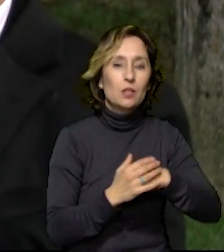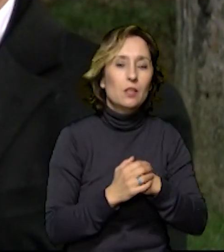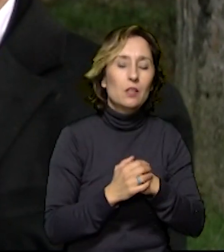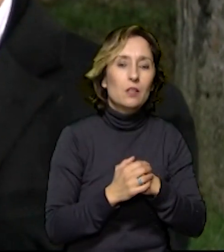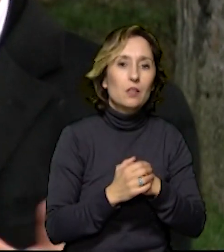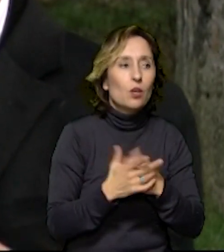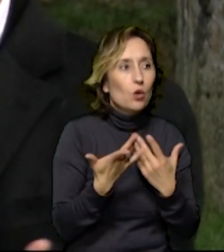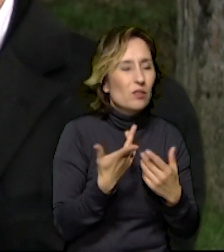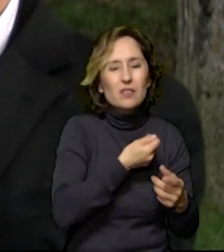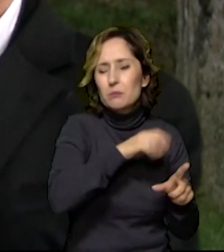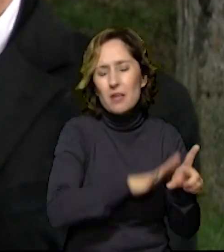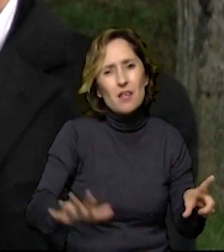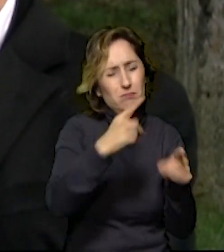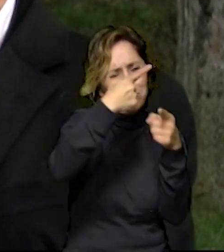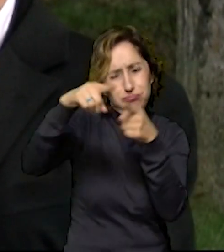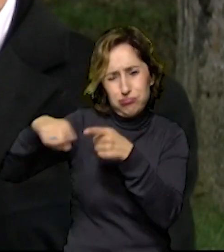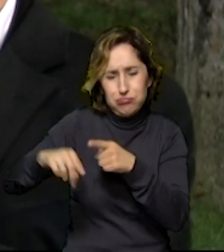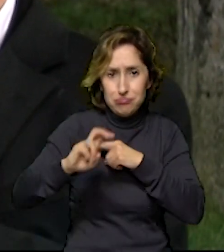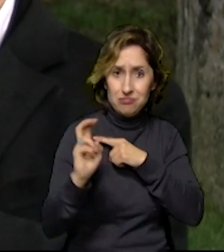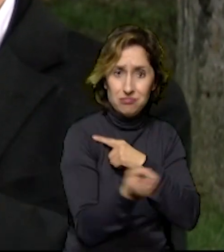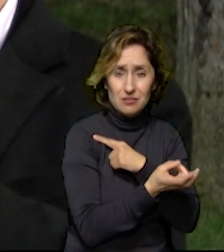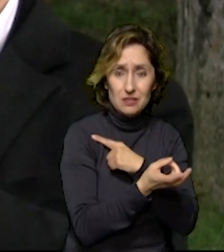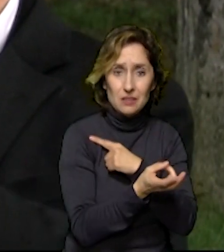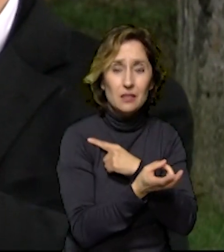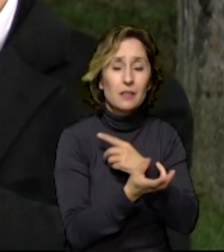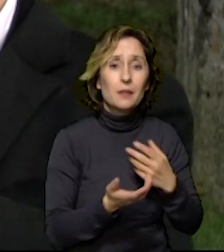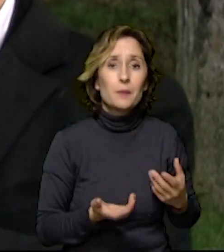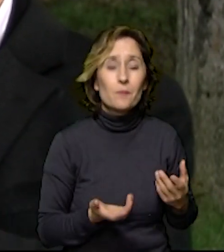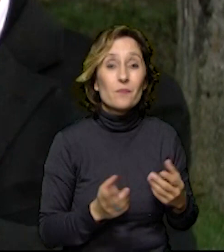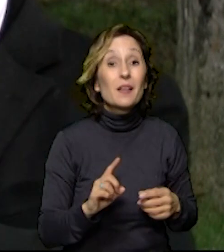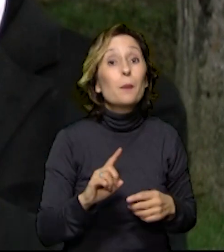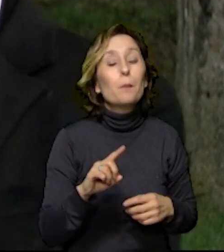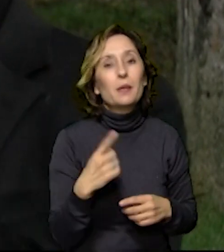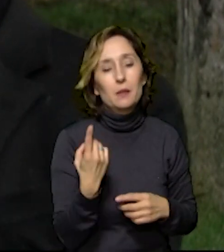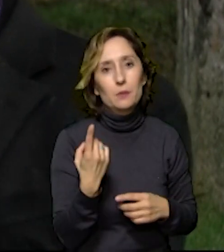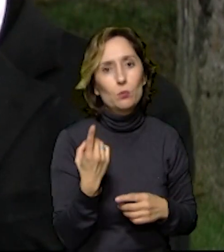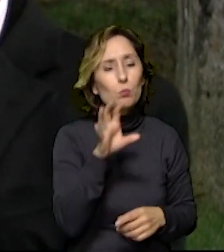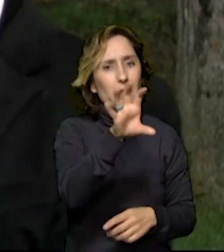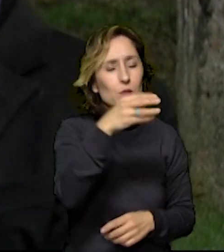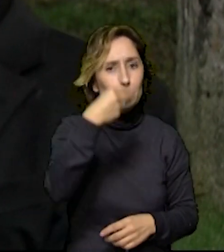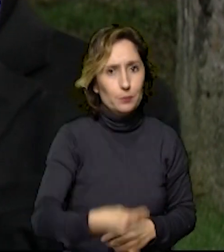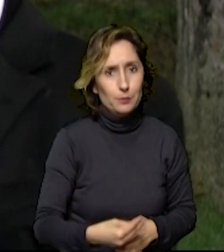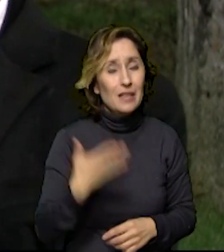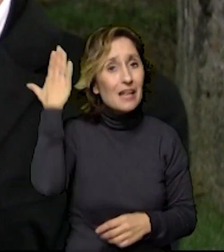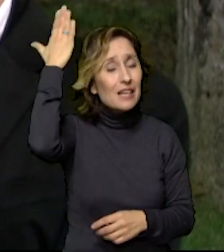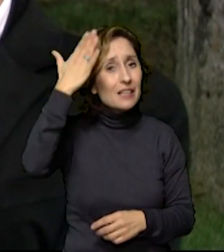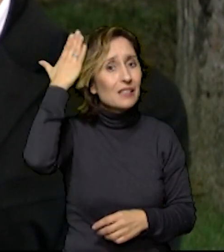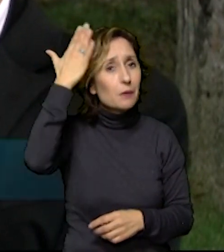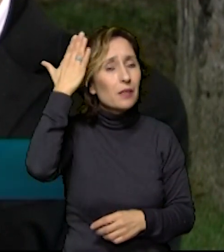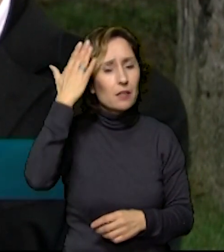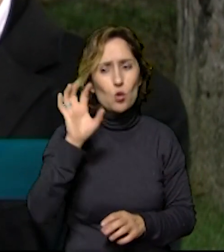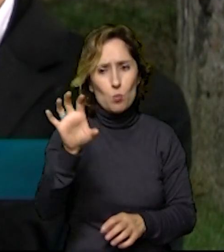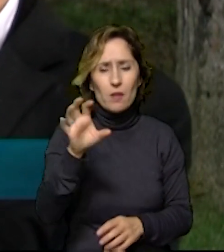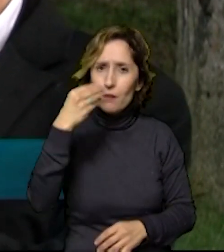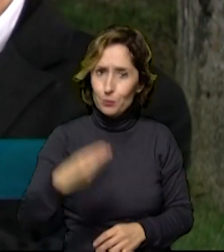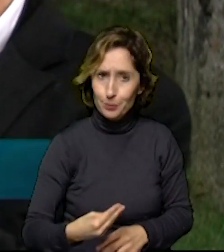es plural, ¿no? Y España primero es un gran país, y Navarra es una gran